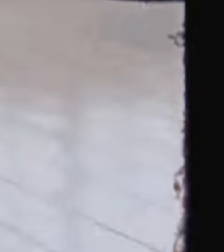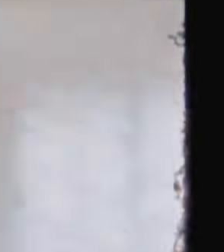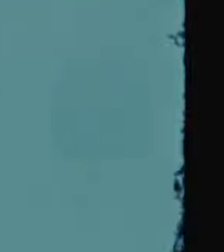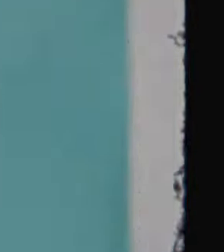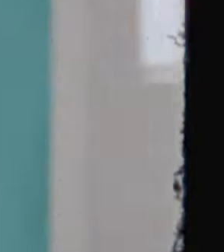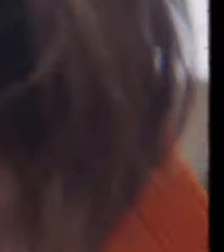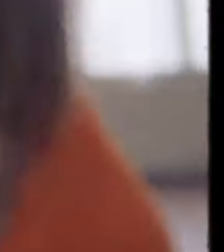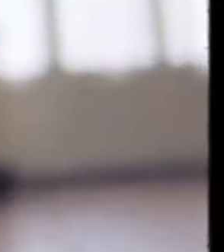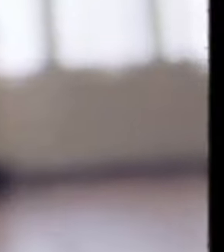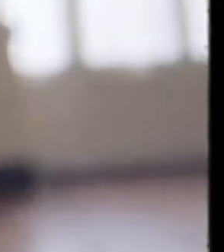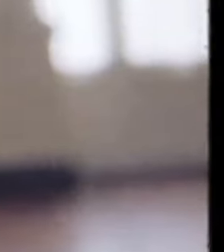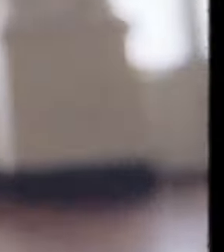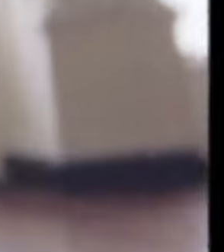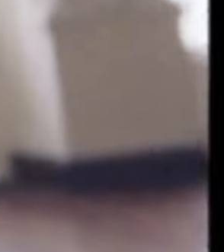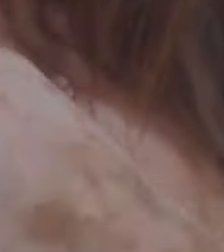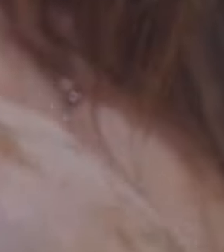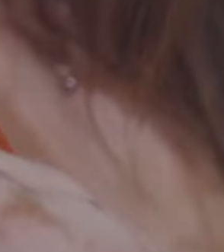Naturales.